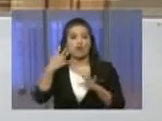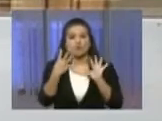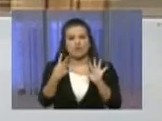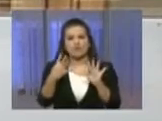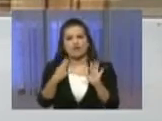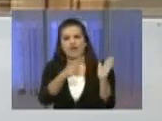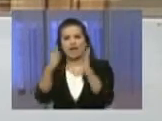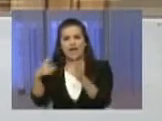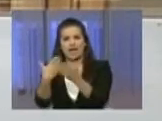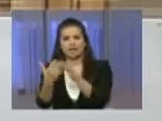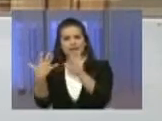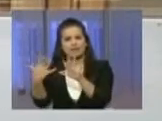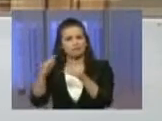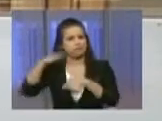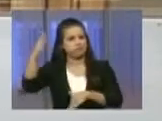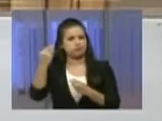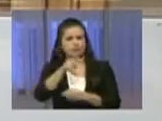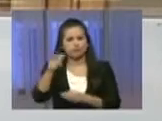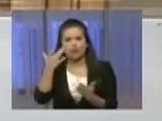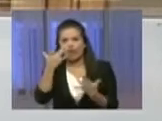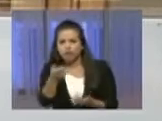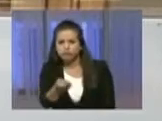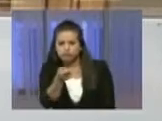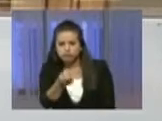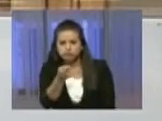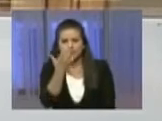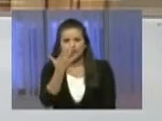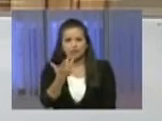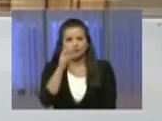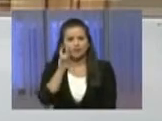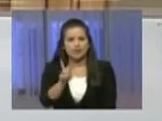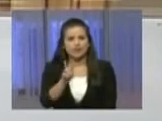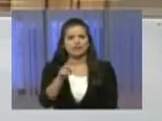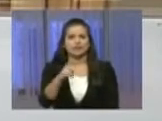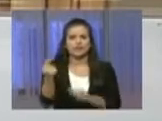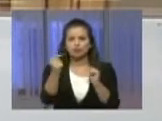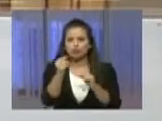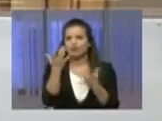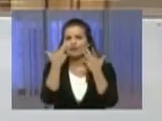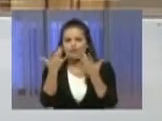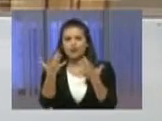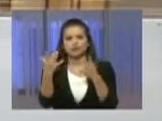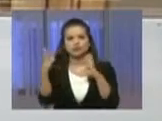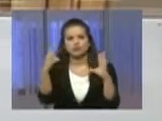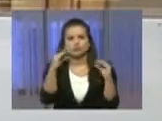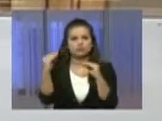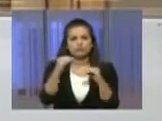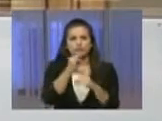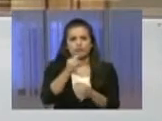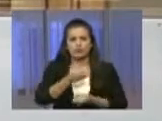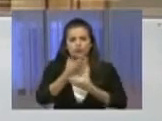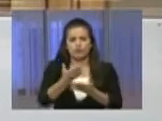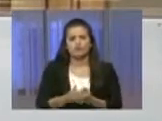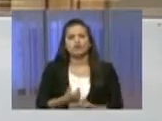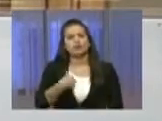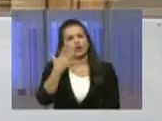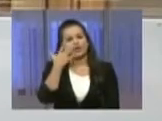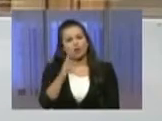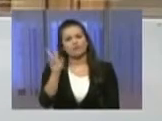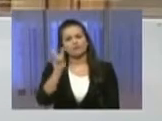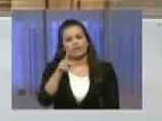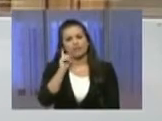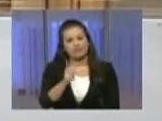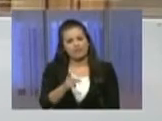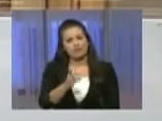noche mucha gente interesada en este debate Pues yo creo que Venezuela debe